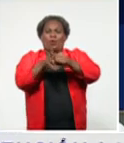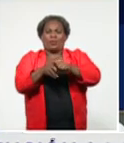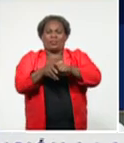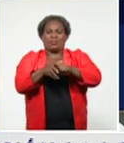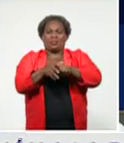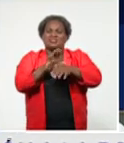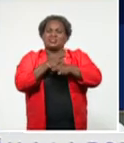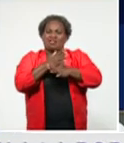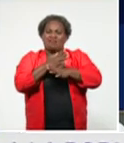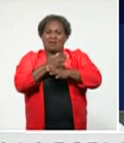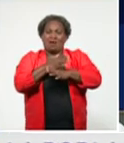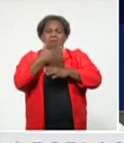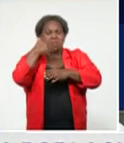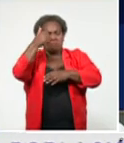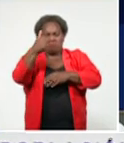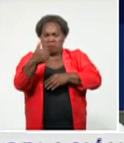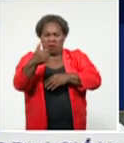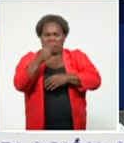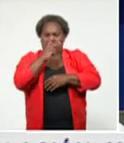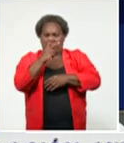fallecidos por esta enfermedad.